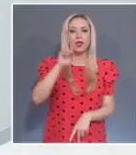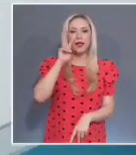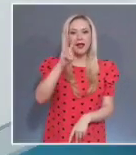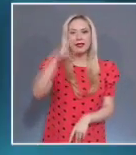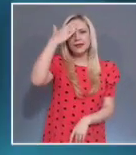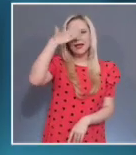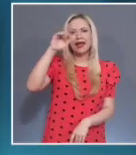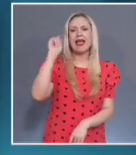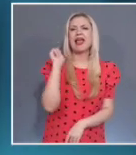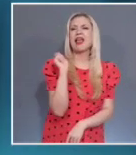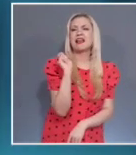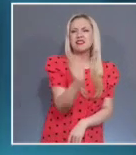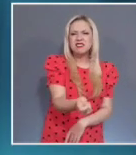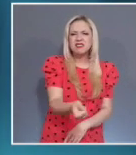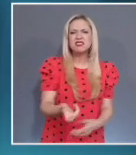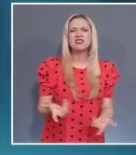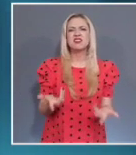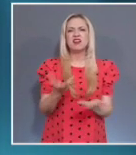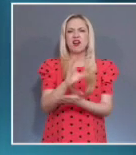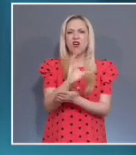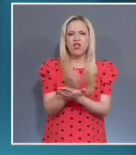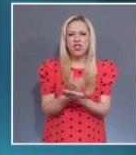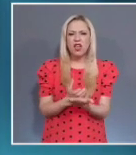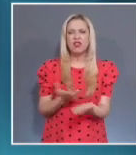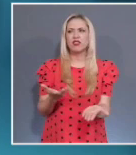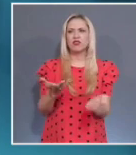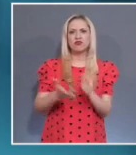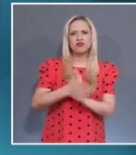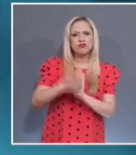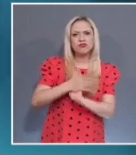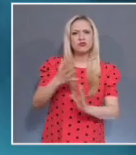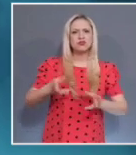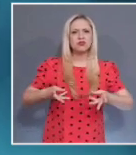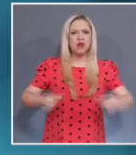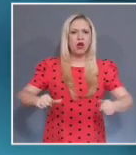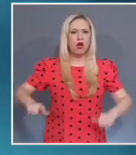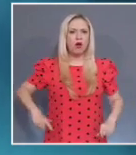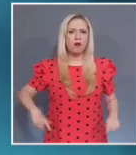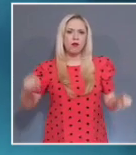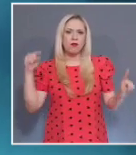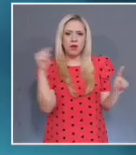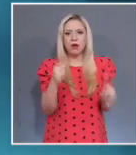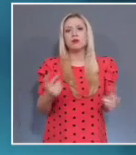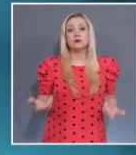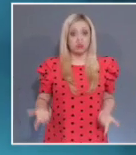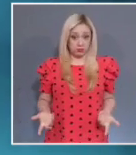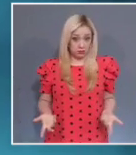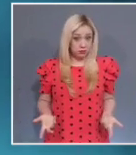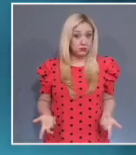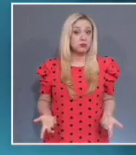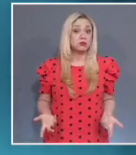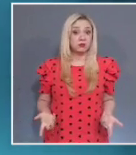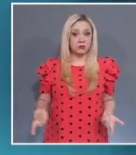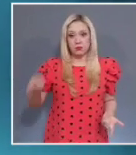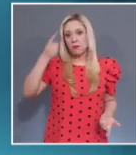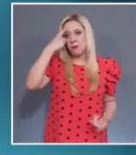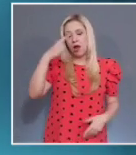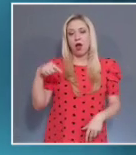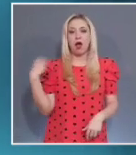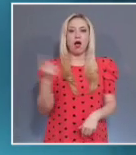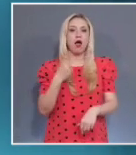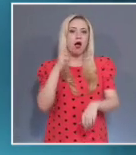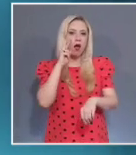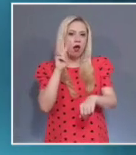con los proyectos y obras a cargo del gobierno federal, lo cual permite monitorear su desarrollo y vigilar